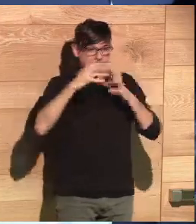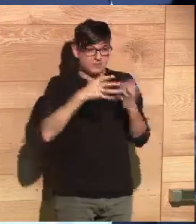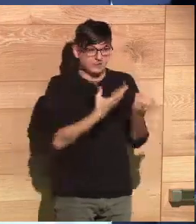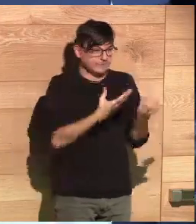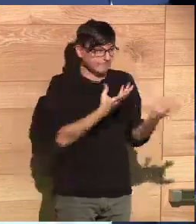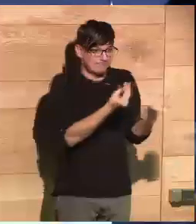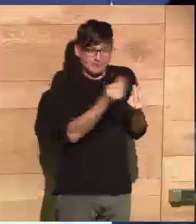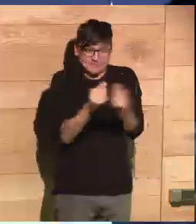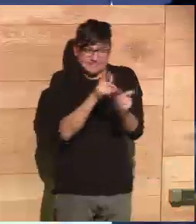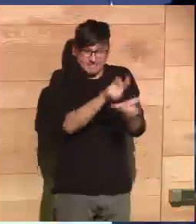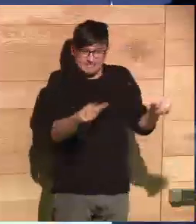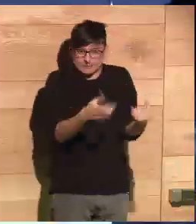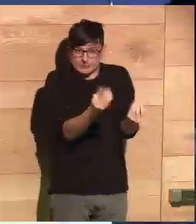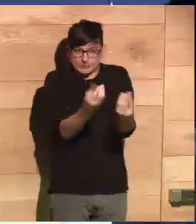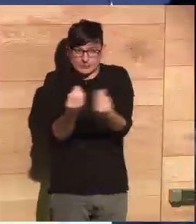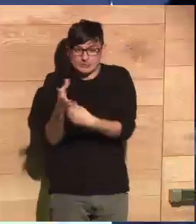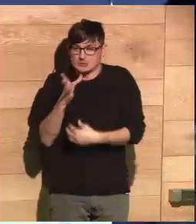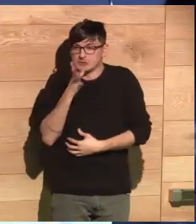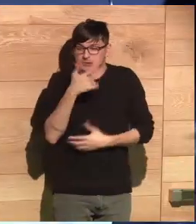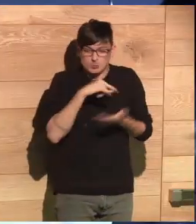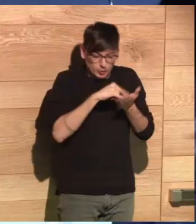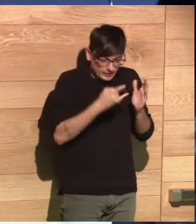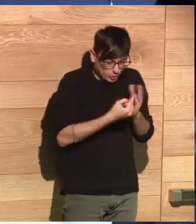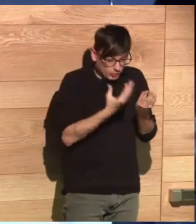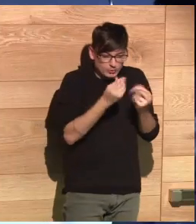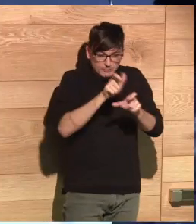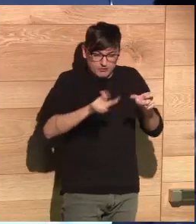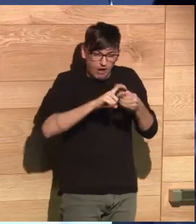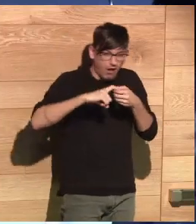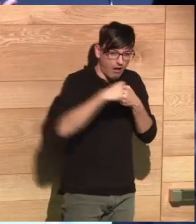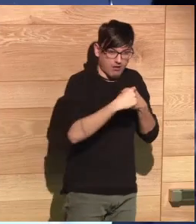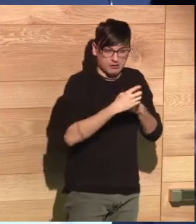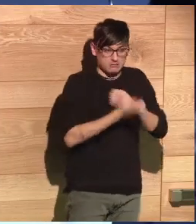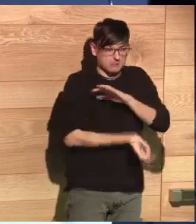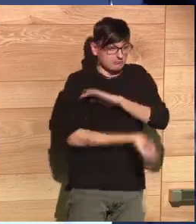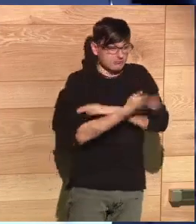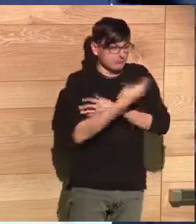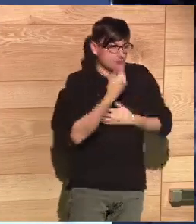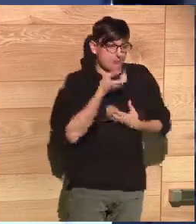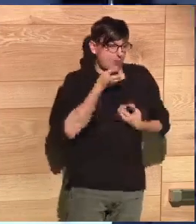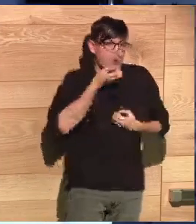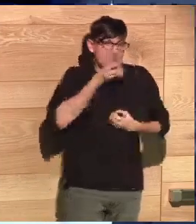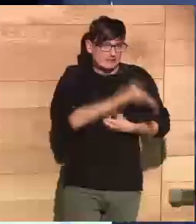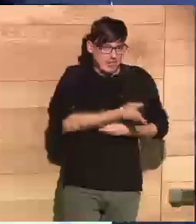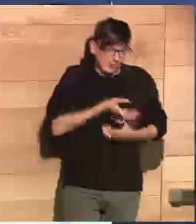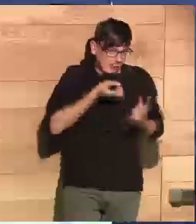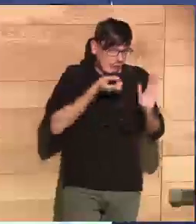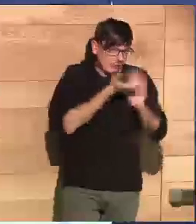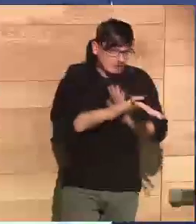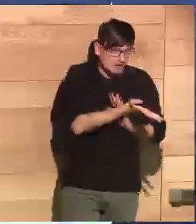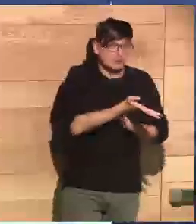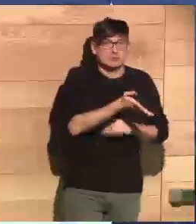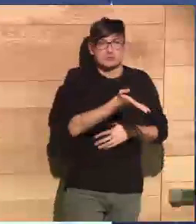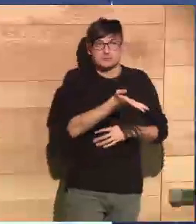lleno, porque este es un proyecto de muchísima gente que nació, como dice Mario, de un comentario, ¿no? De un comentario que